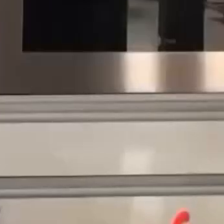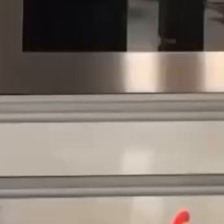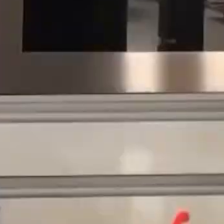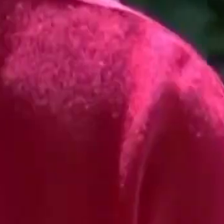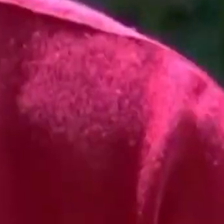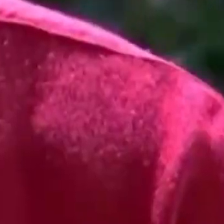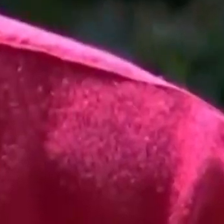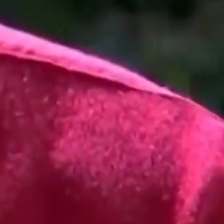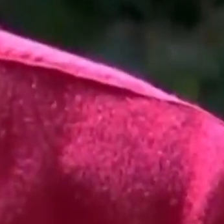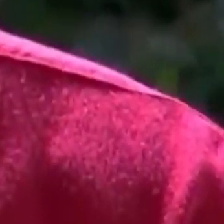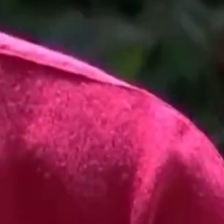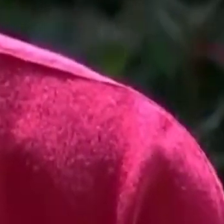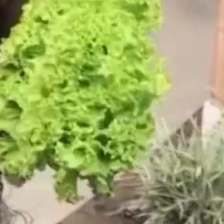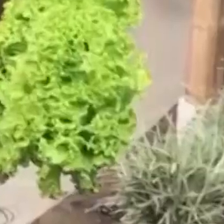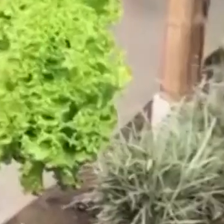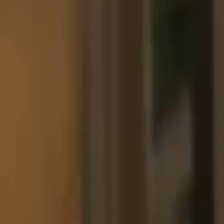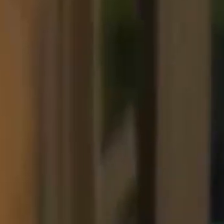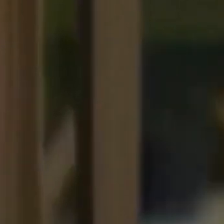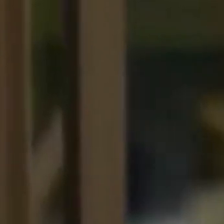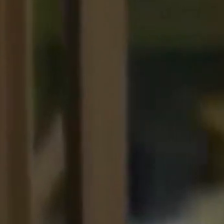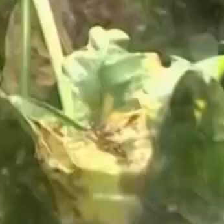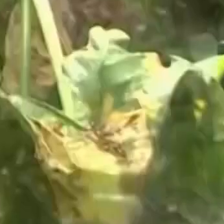Corazón, corazón, corazón.